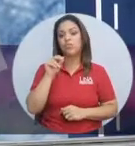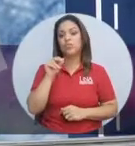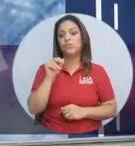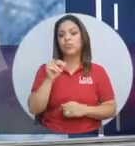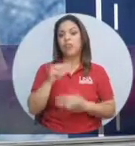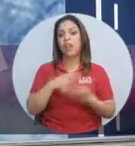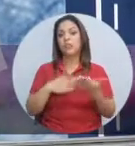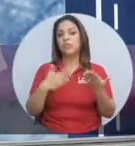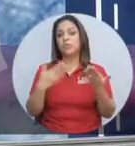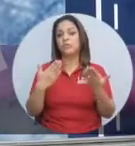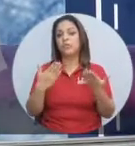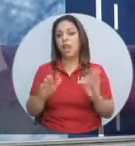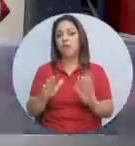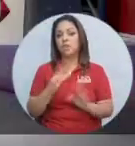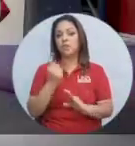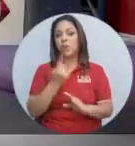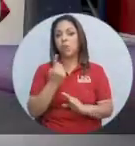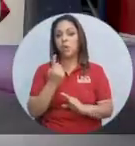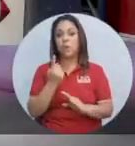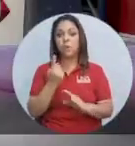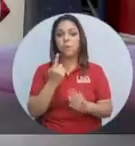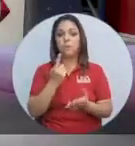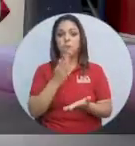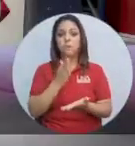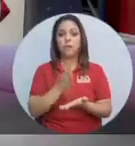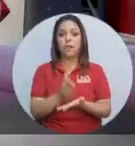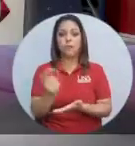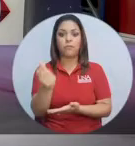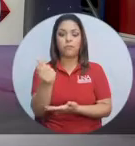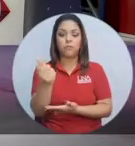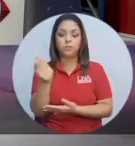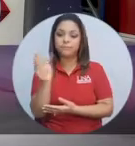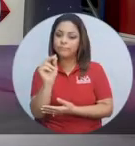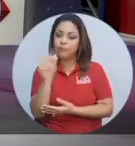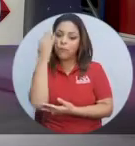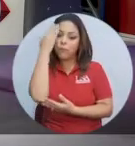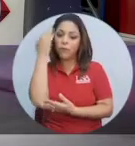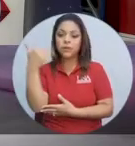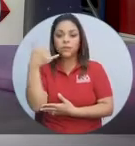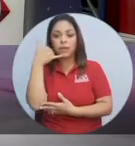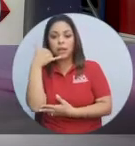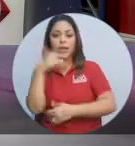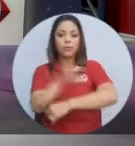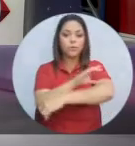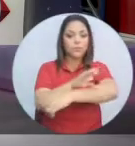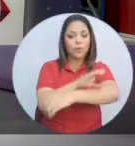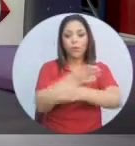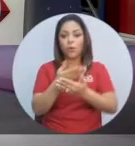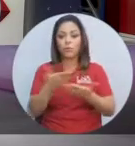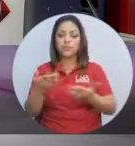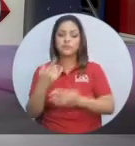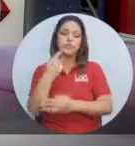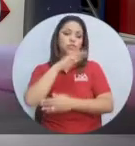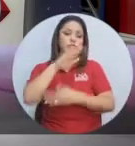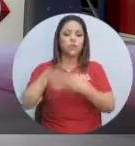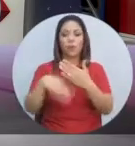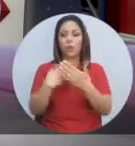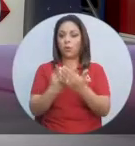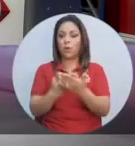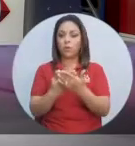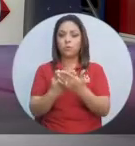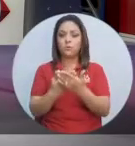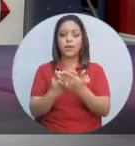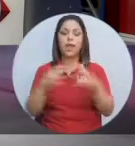tu vida, porque los dispositivos móviles pues están presentes en todas las actividades cotidianas y sobre